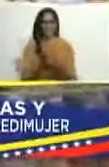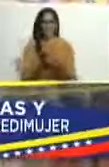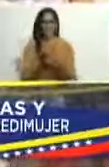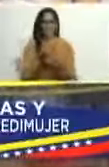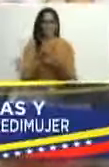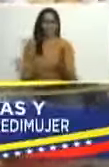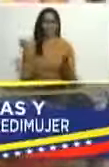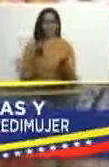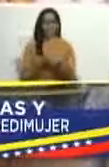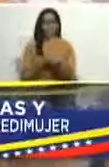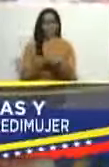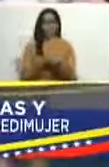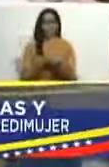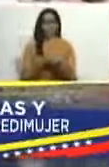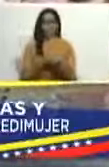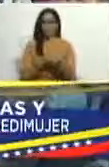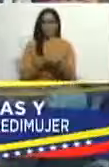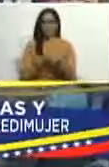WhatsApp.